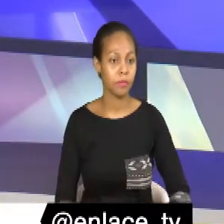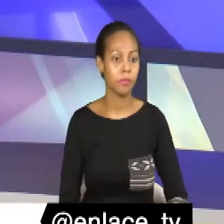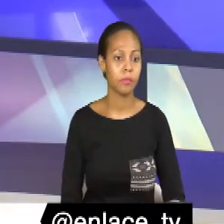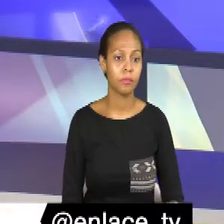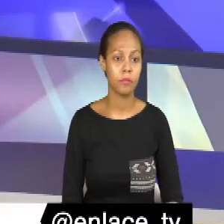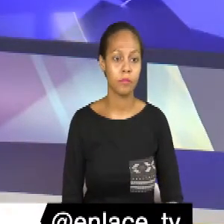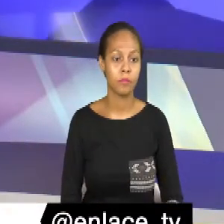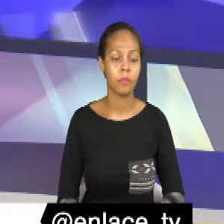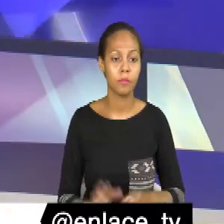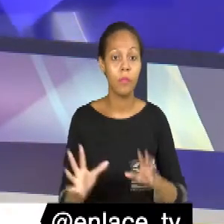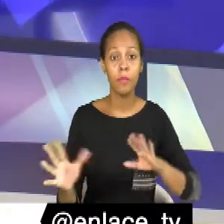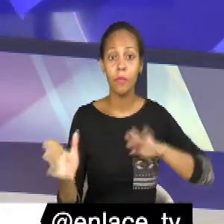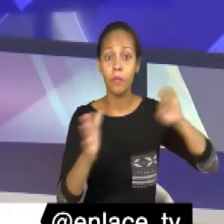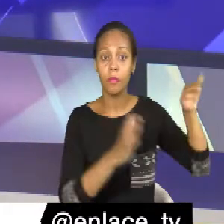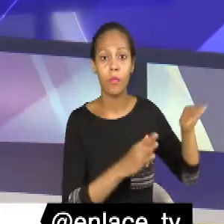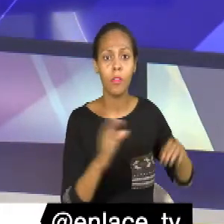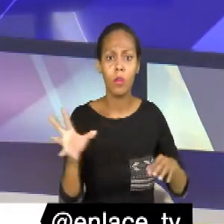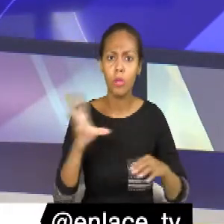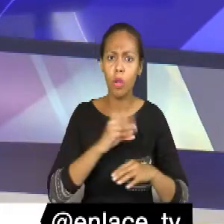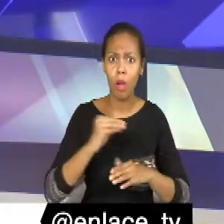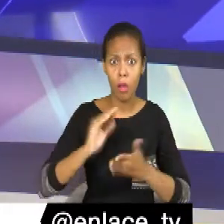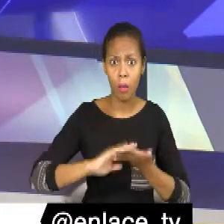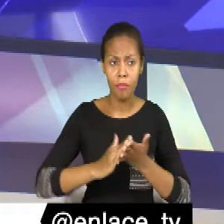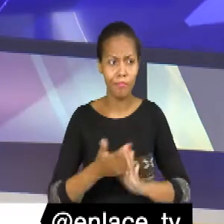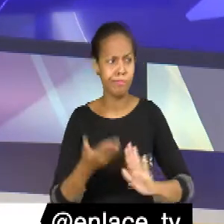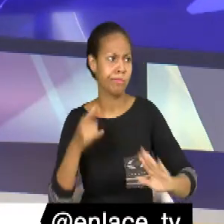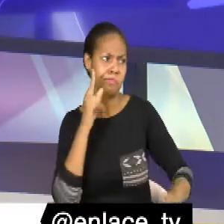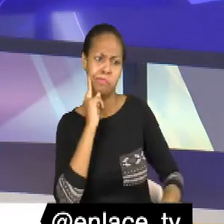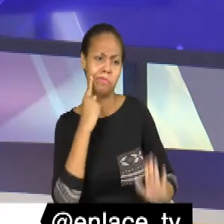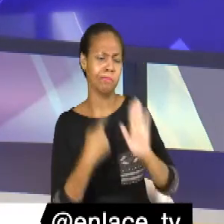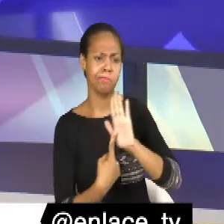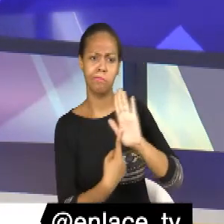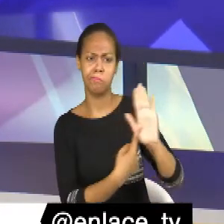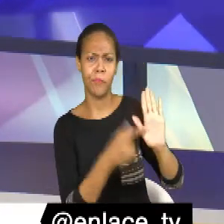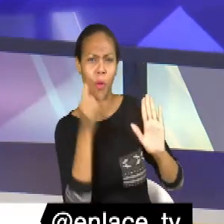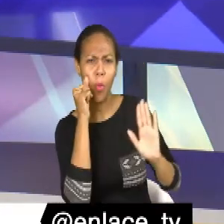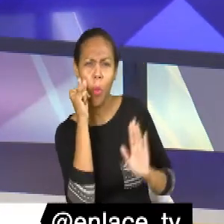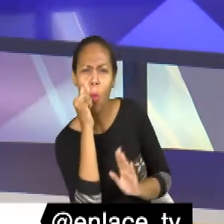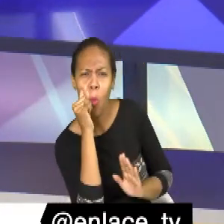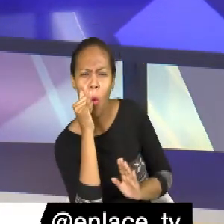denuncias que la comunidad hace llegar a través del WhatsApp de Enlace Televisión en la sección Reportero Ciudadano.